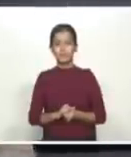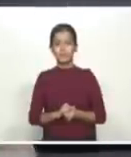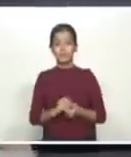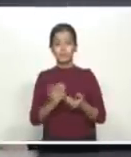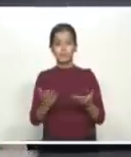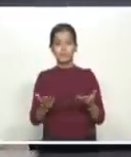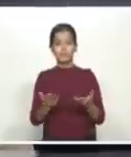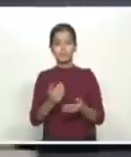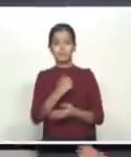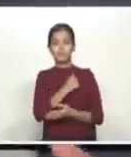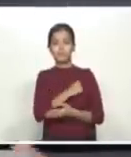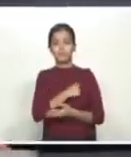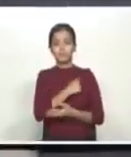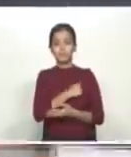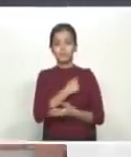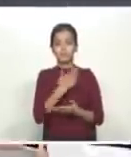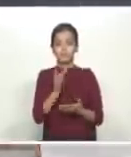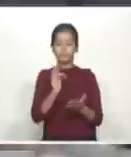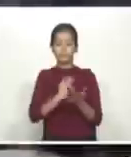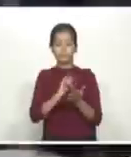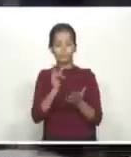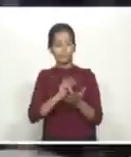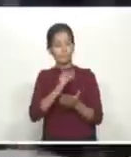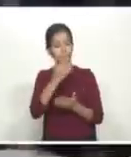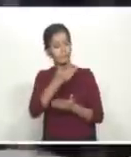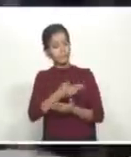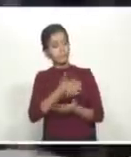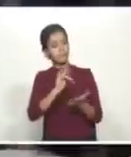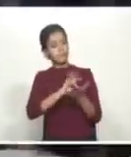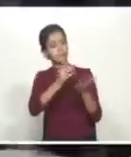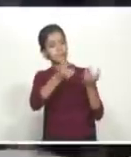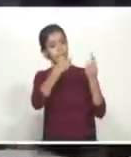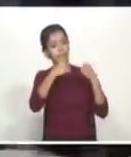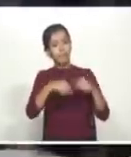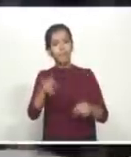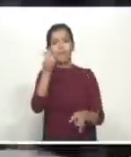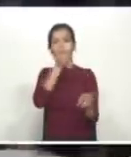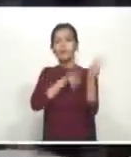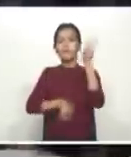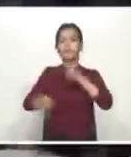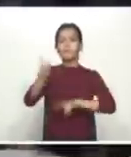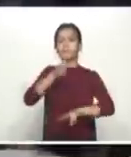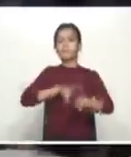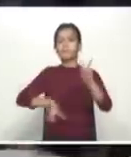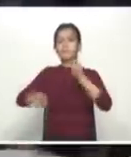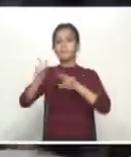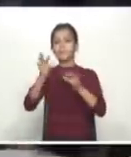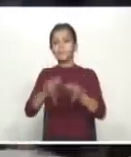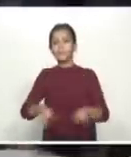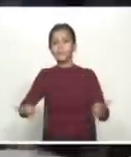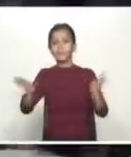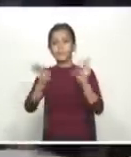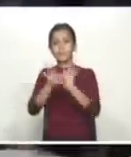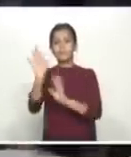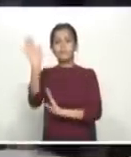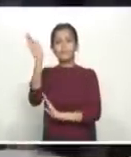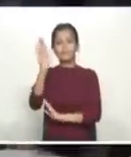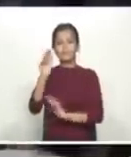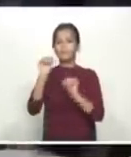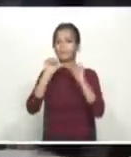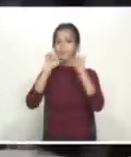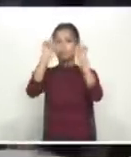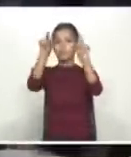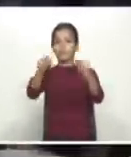Kimberly. Gracias, presidente. Un placer. Gracias. Igual. Por haber estado con nosotros. Gracias, en esta Karim. Transmisión especial. Nos despedimos. Continúe con la